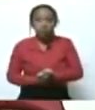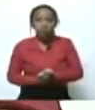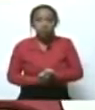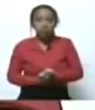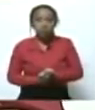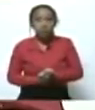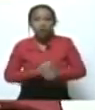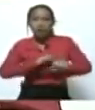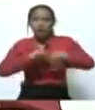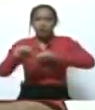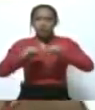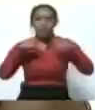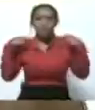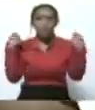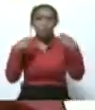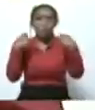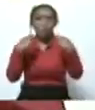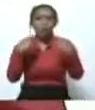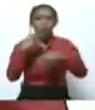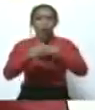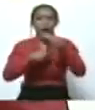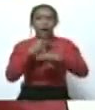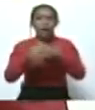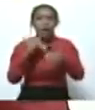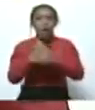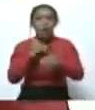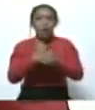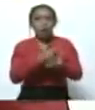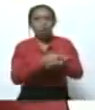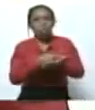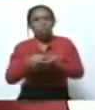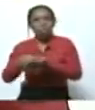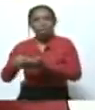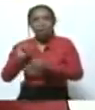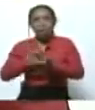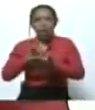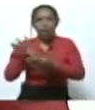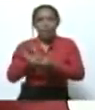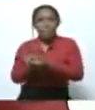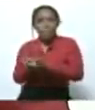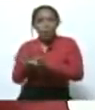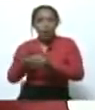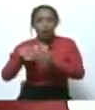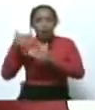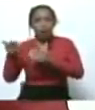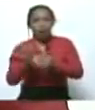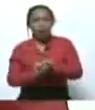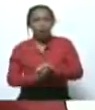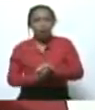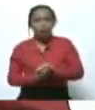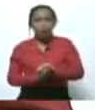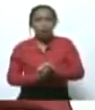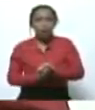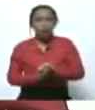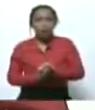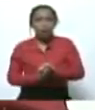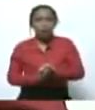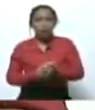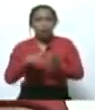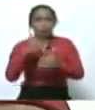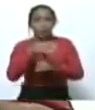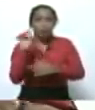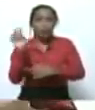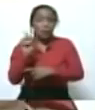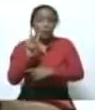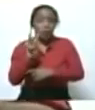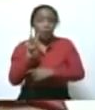la dinámica popular los arrastra y los deja por fuera. Y luego de este 22,